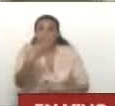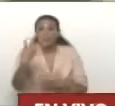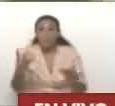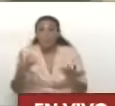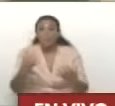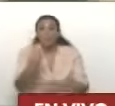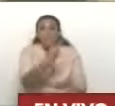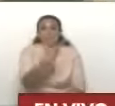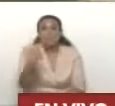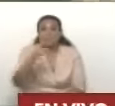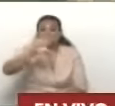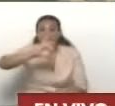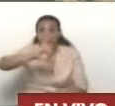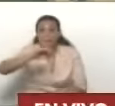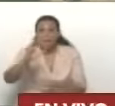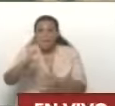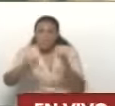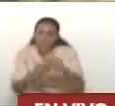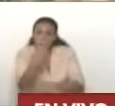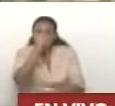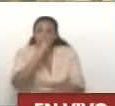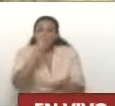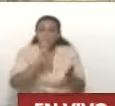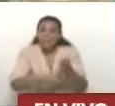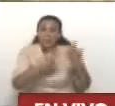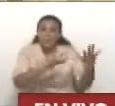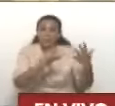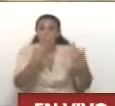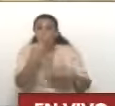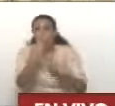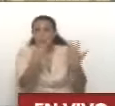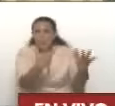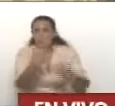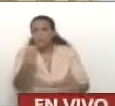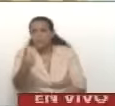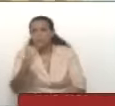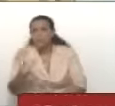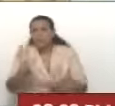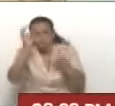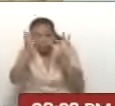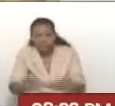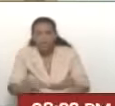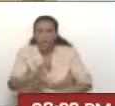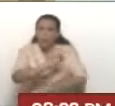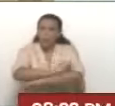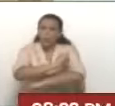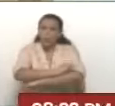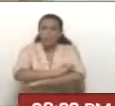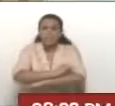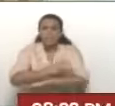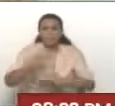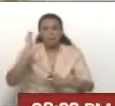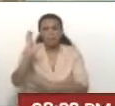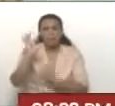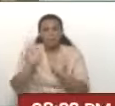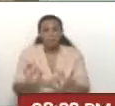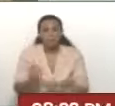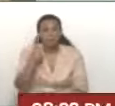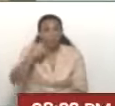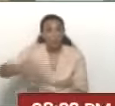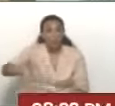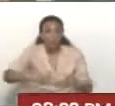el 23 de mayo del año 81 ya se consagra nuestra Catedral de Maturín, que es